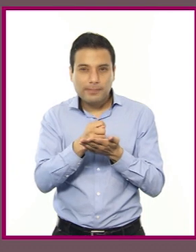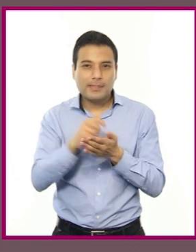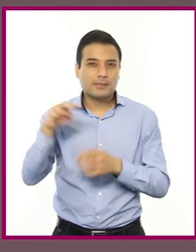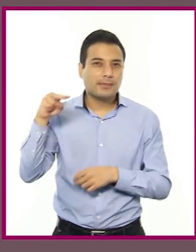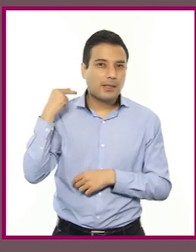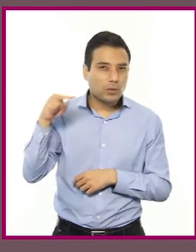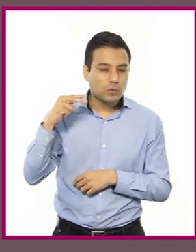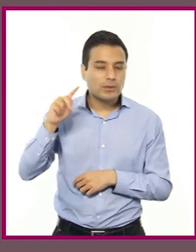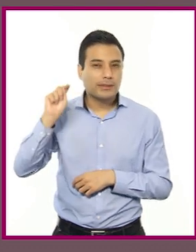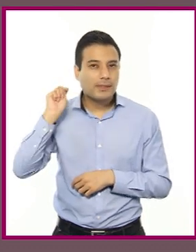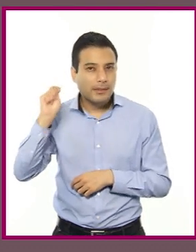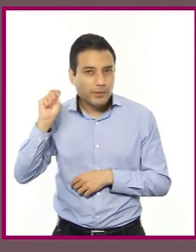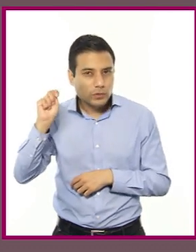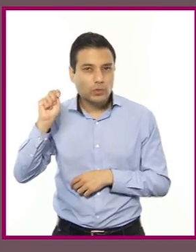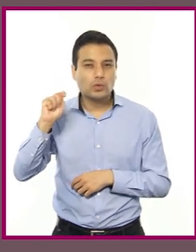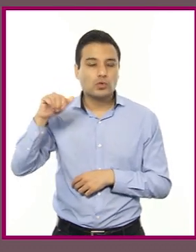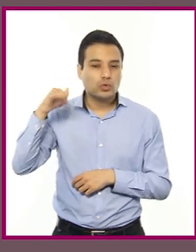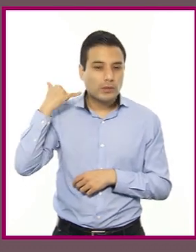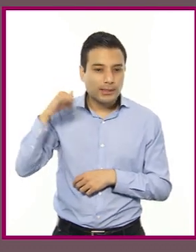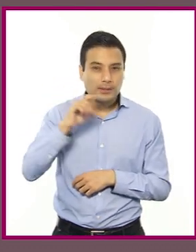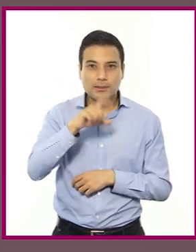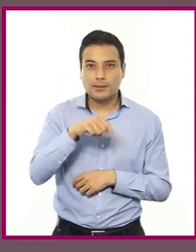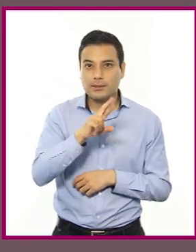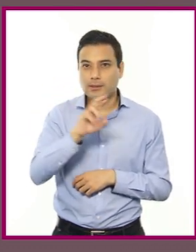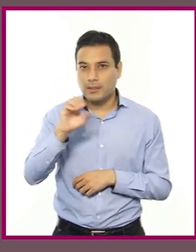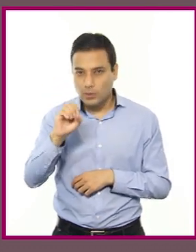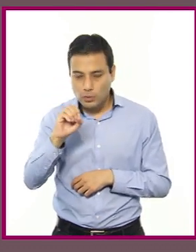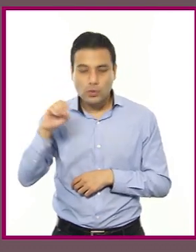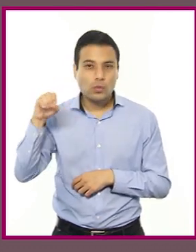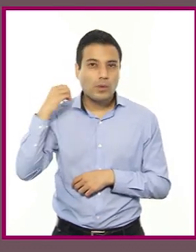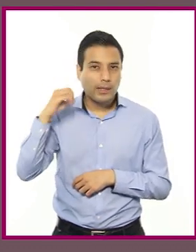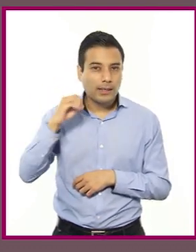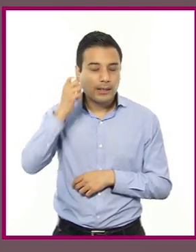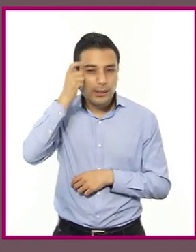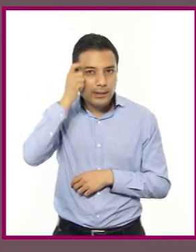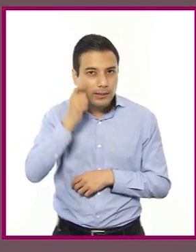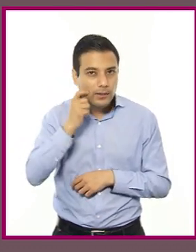Tabasco, Yucatán, Quintana Roo, Oaxaca,